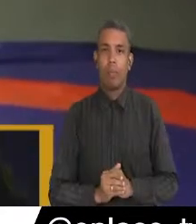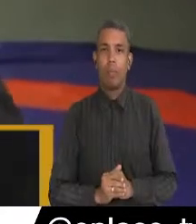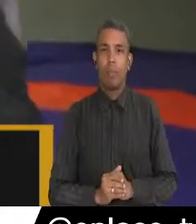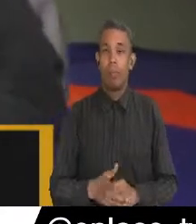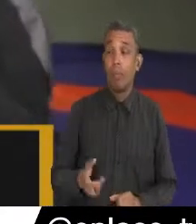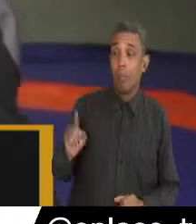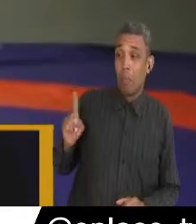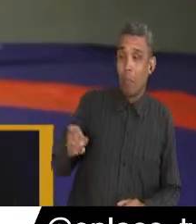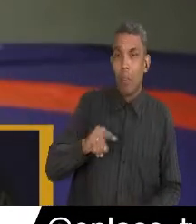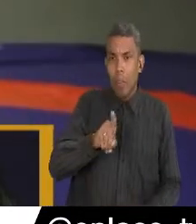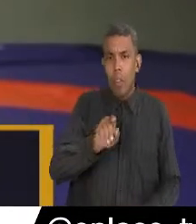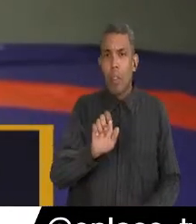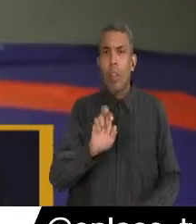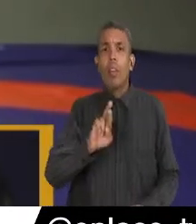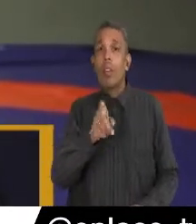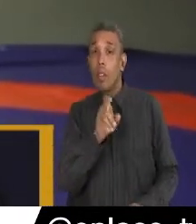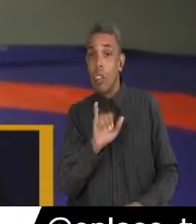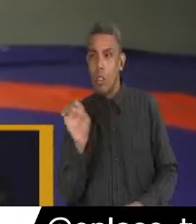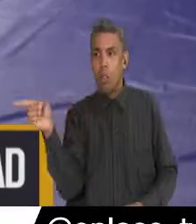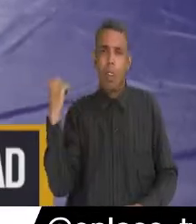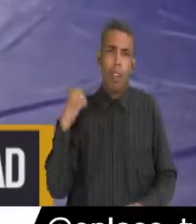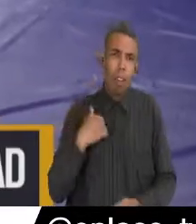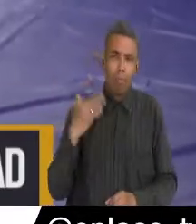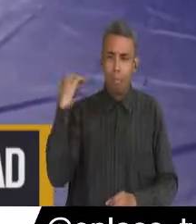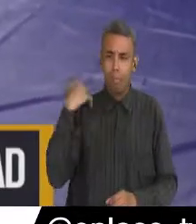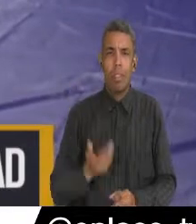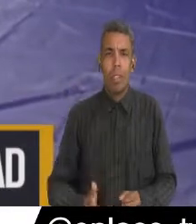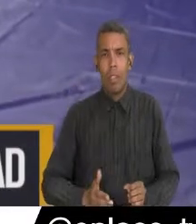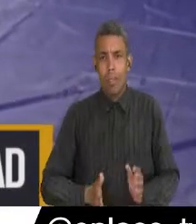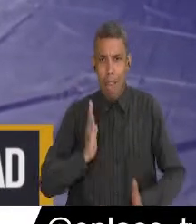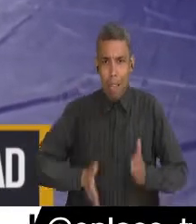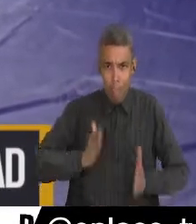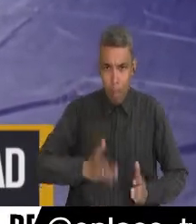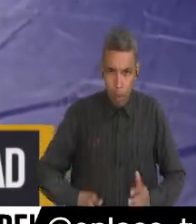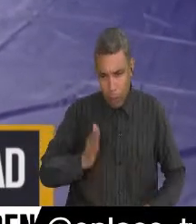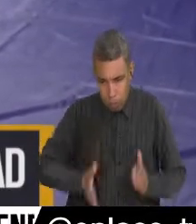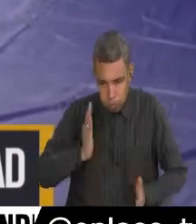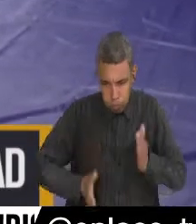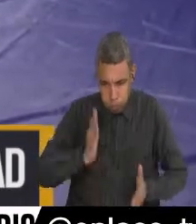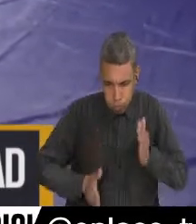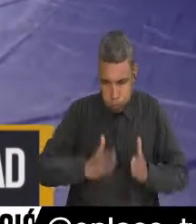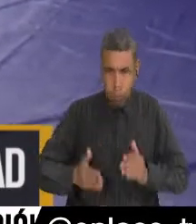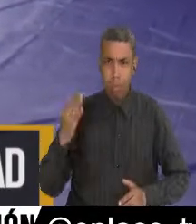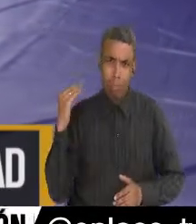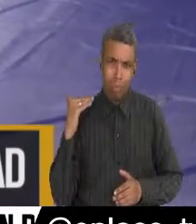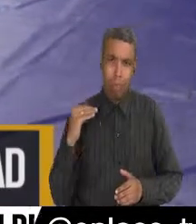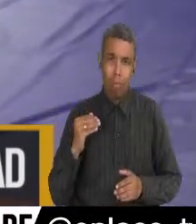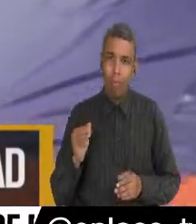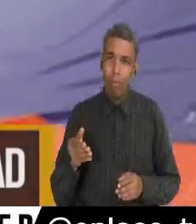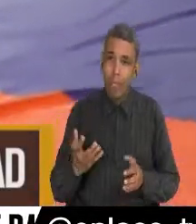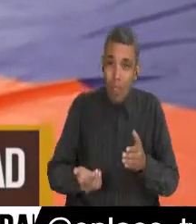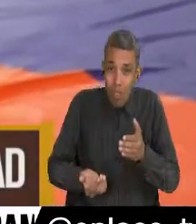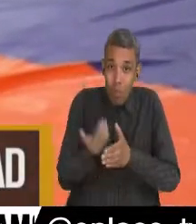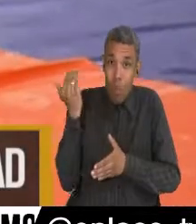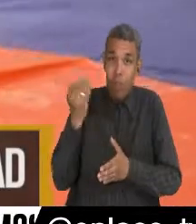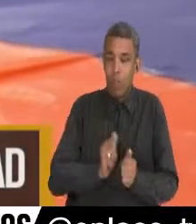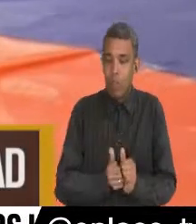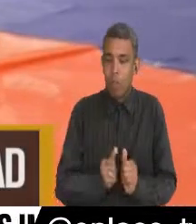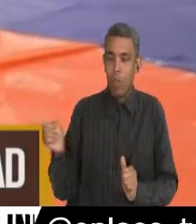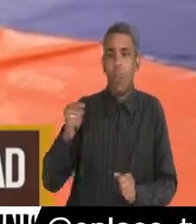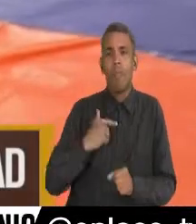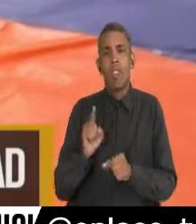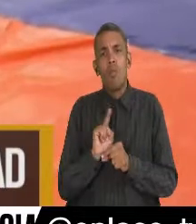otros deportes, estuvo en atletismo, donde tuvo una formación, pero en lucha simplemente lleva 2 semanas, y esas 2 semanas,